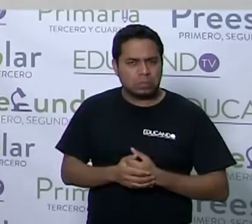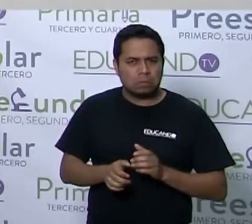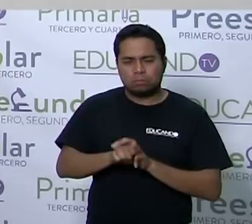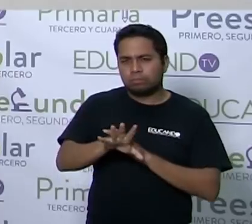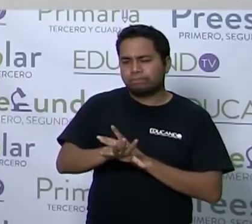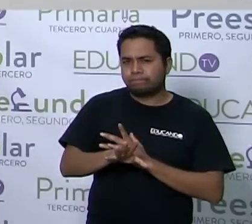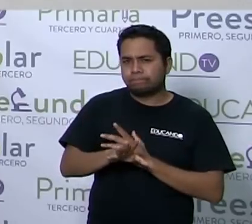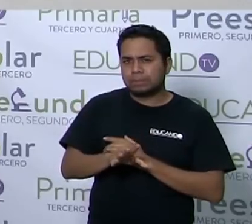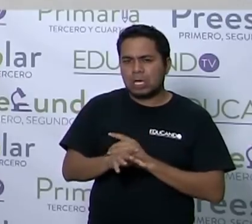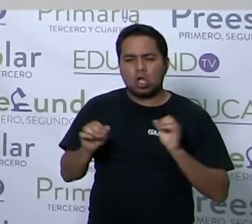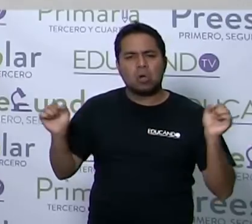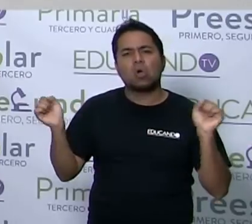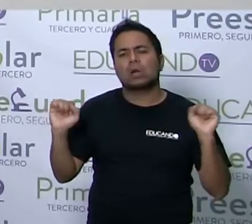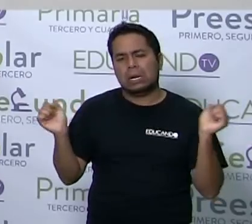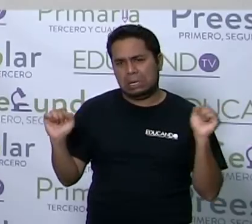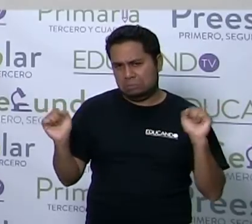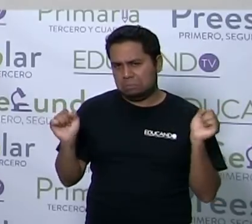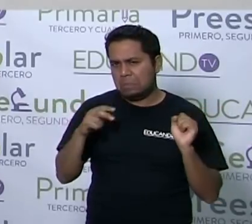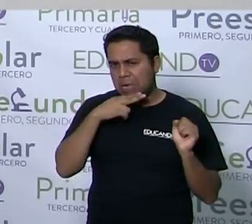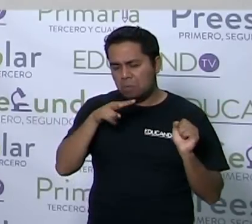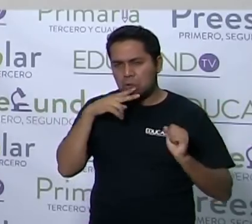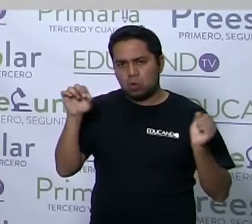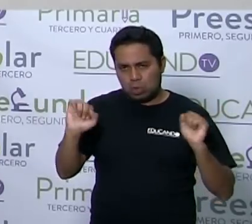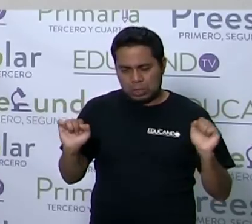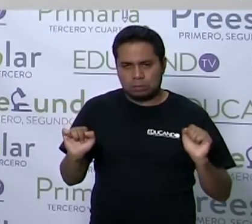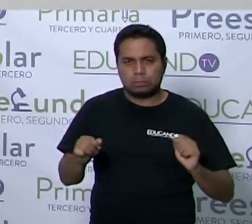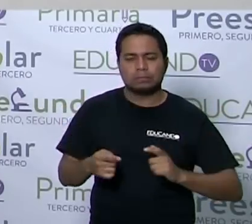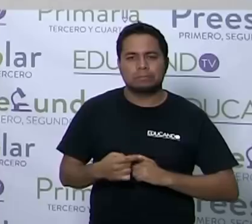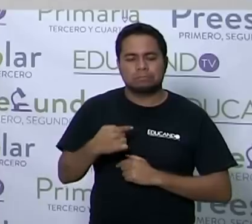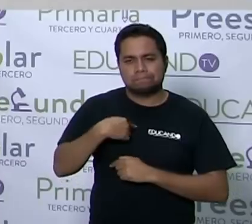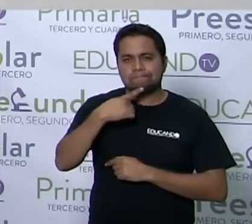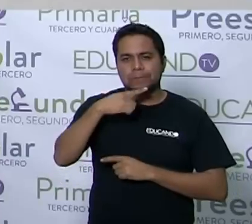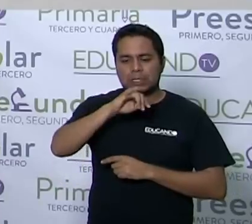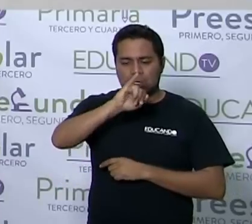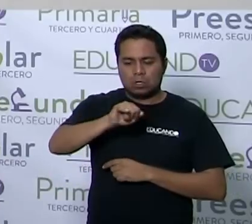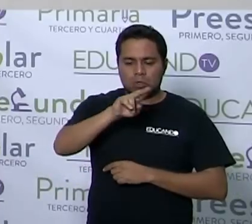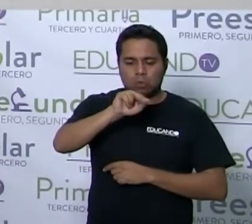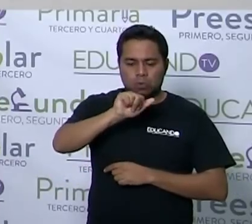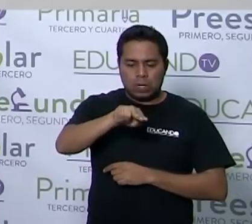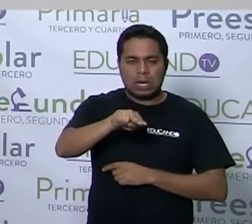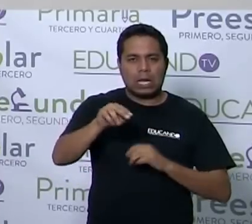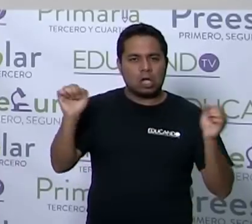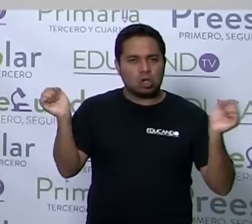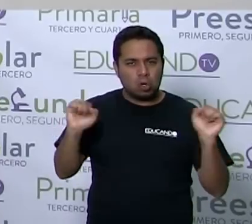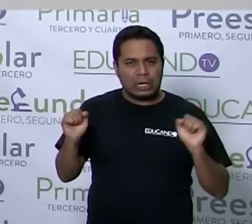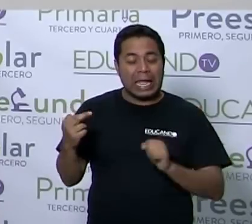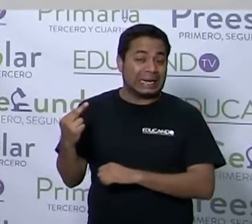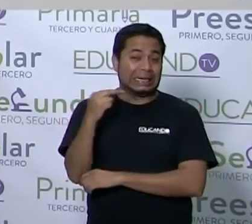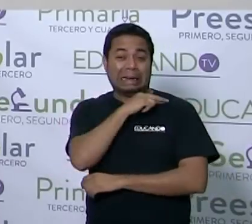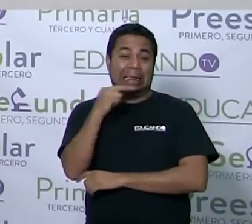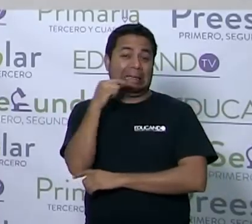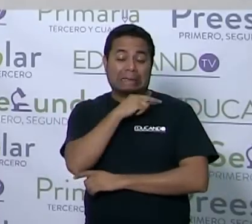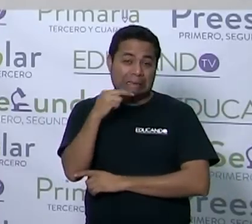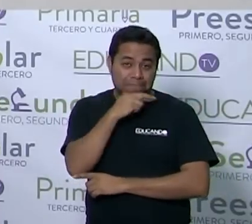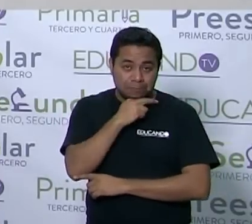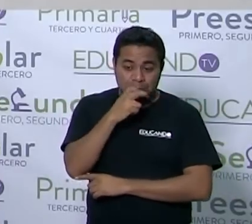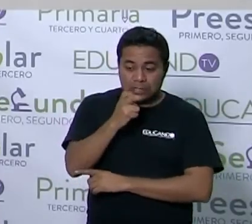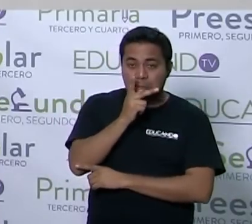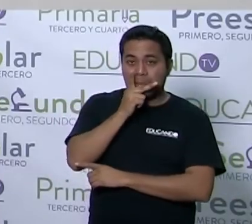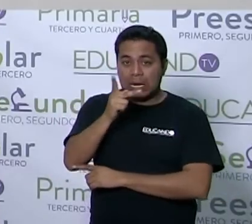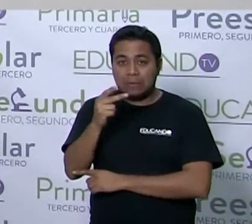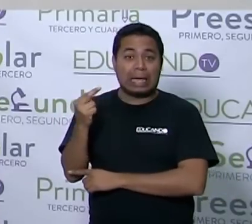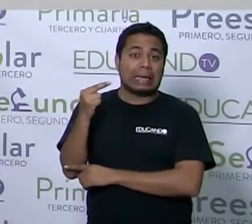verbo puede ser correr. Si yo digo, Juan corre rápidamente, la